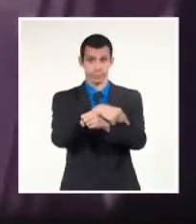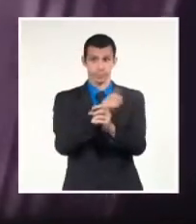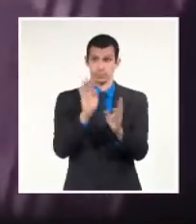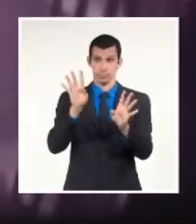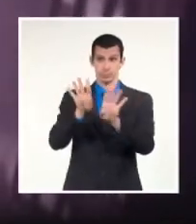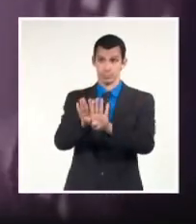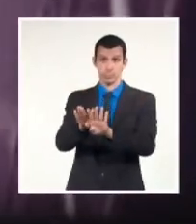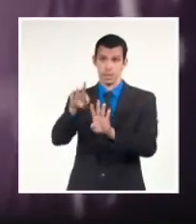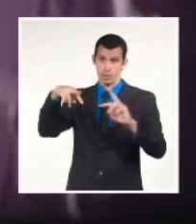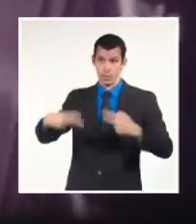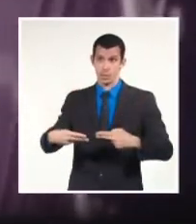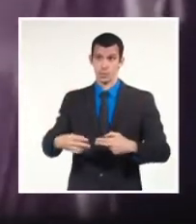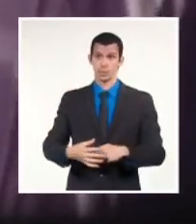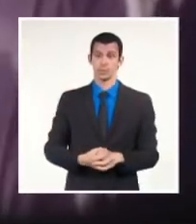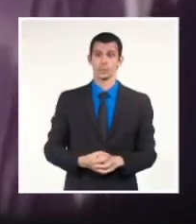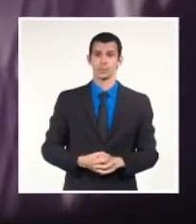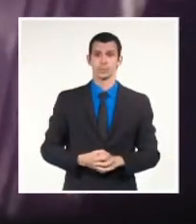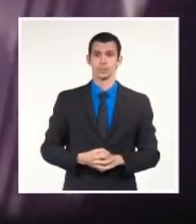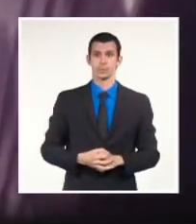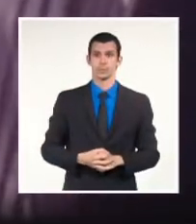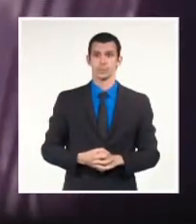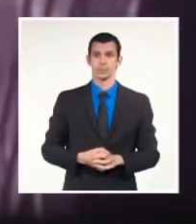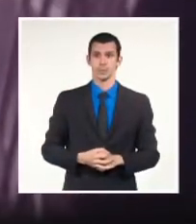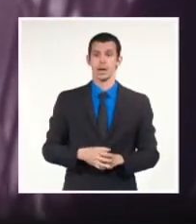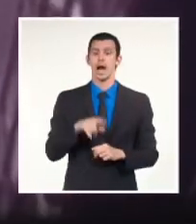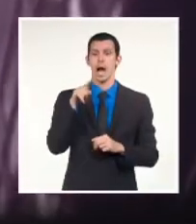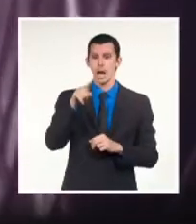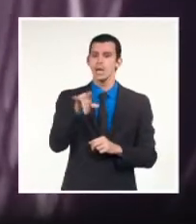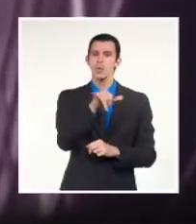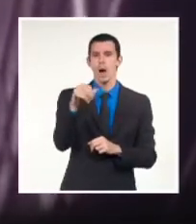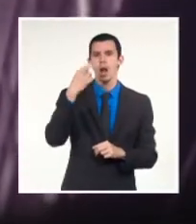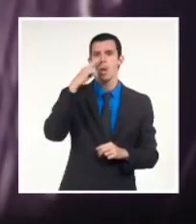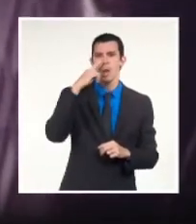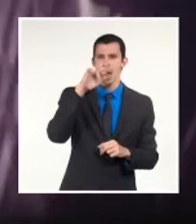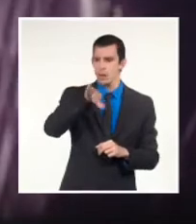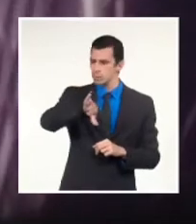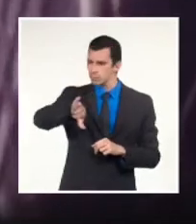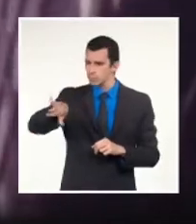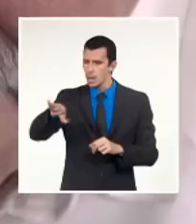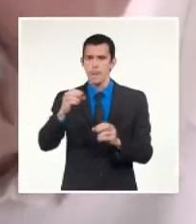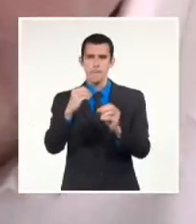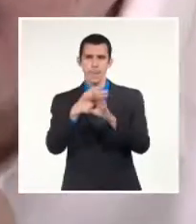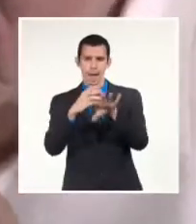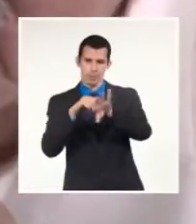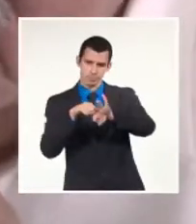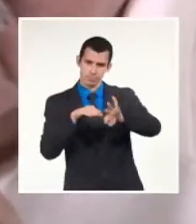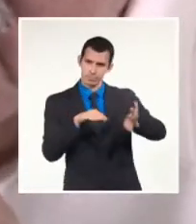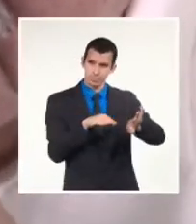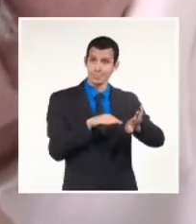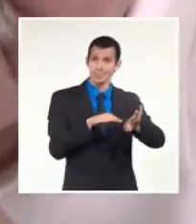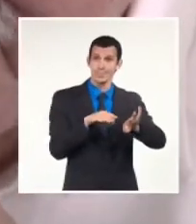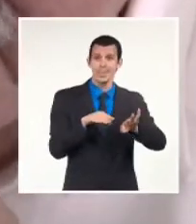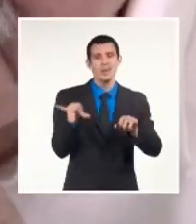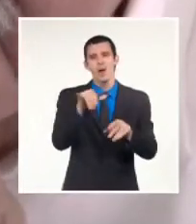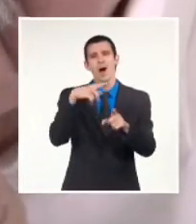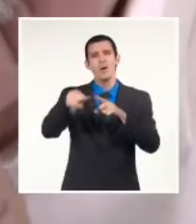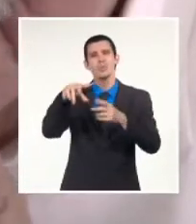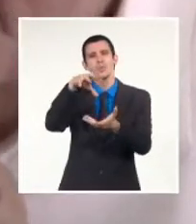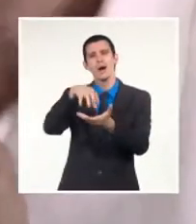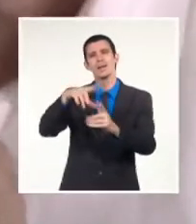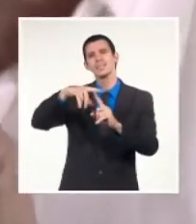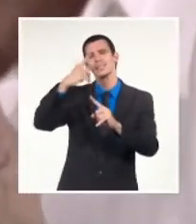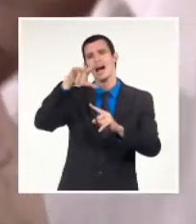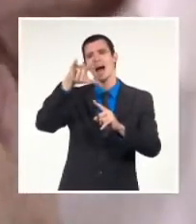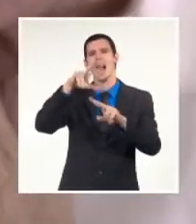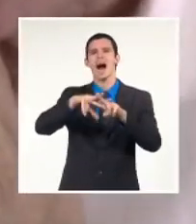presos, igual que en Tallahassee, los negros a un lado y los blanquitos estos a otro. Y entonces sucede,